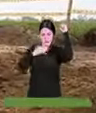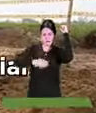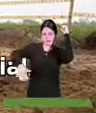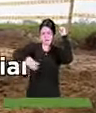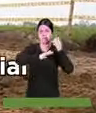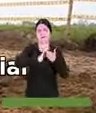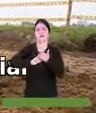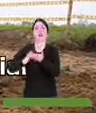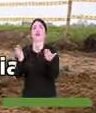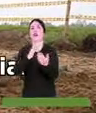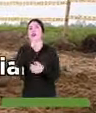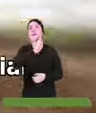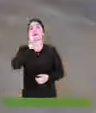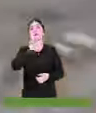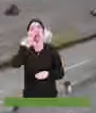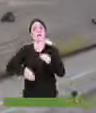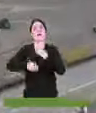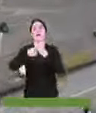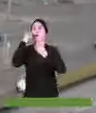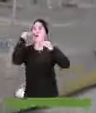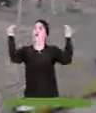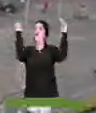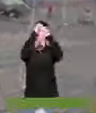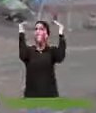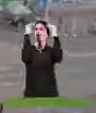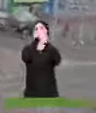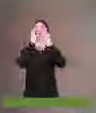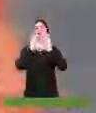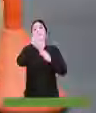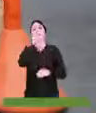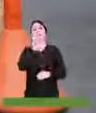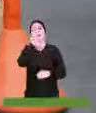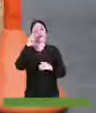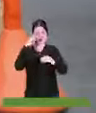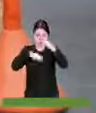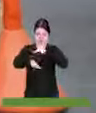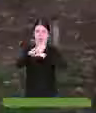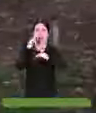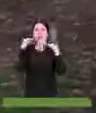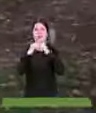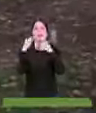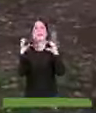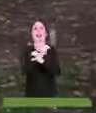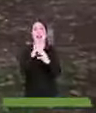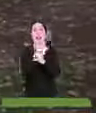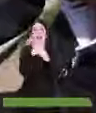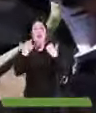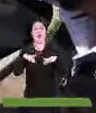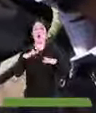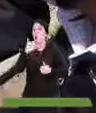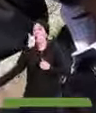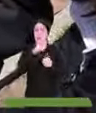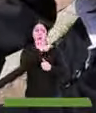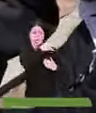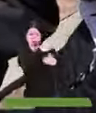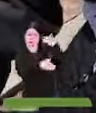Bosa y la construcción del intercambiador vial de la calle 72 con Avenida Caracas. A su vez, el concesionario avanzó